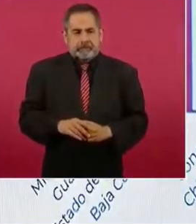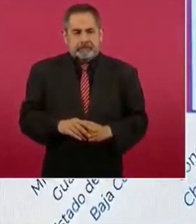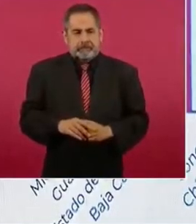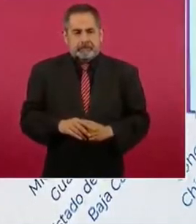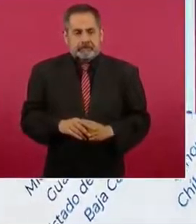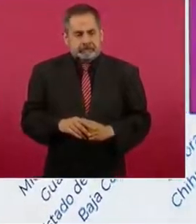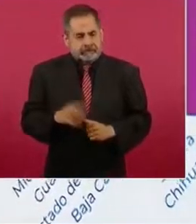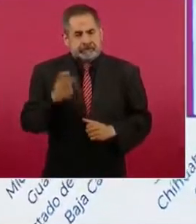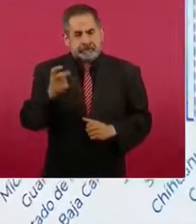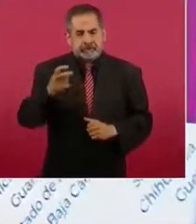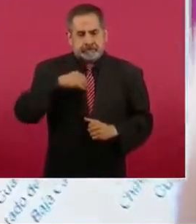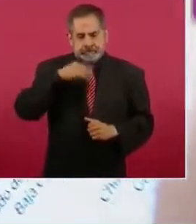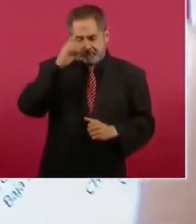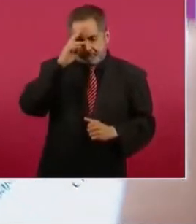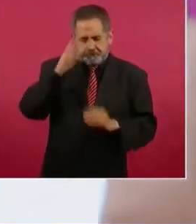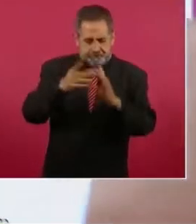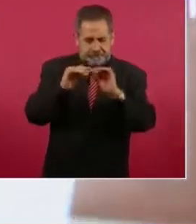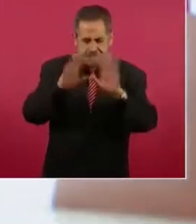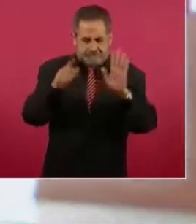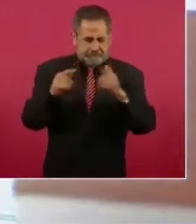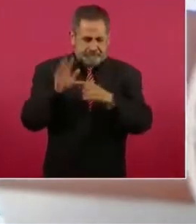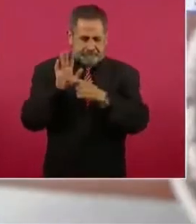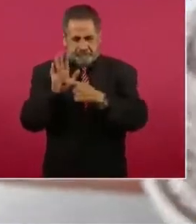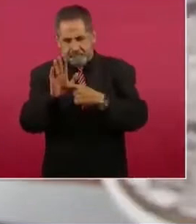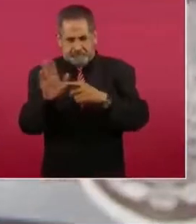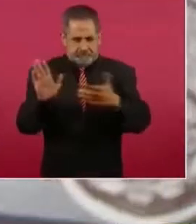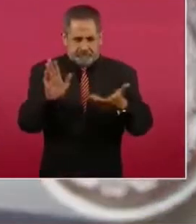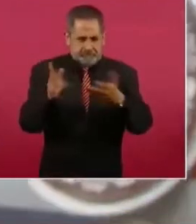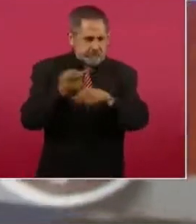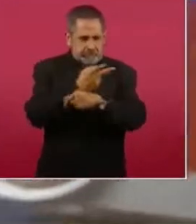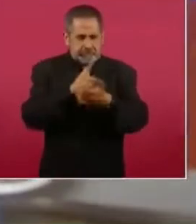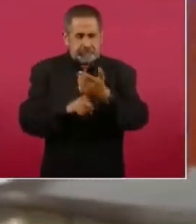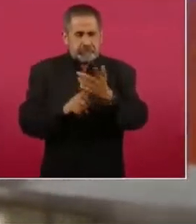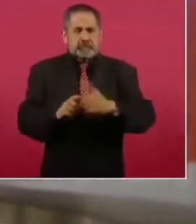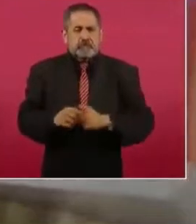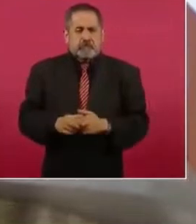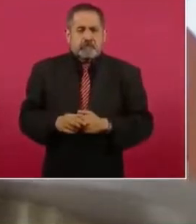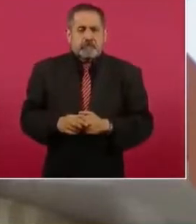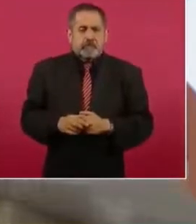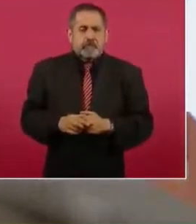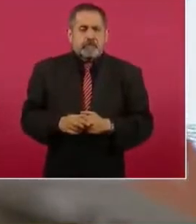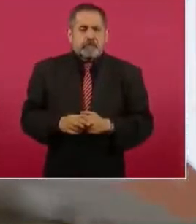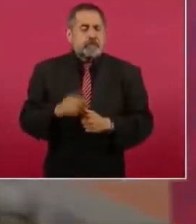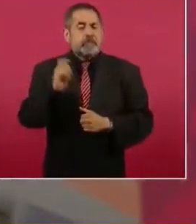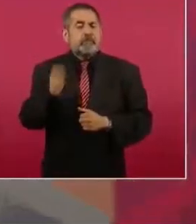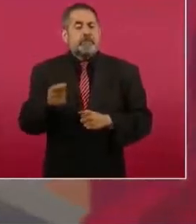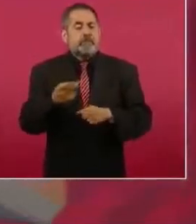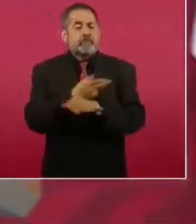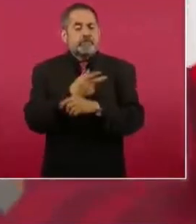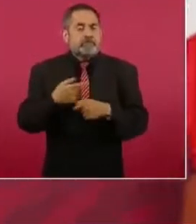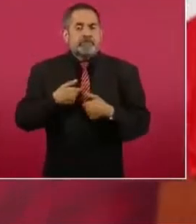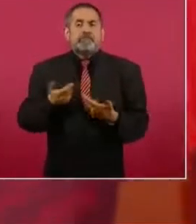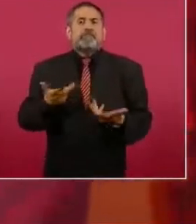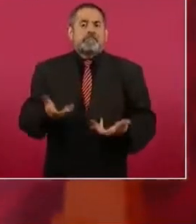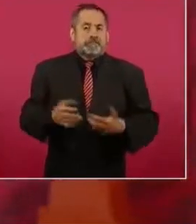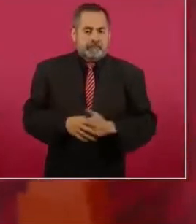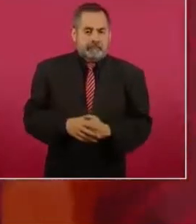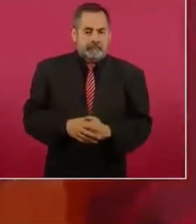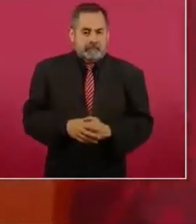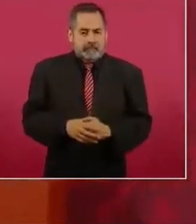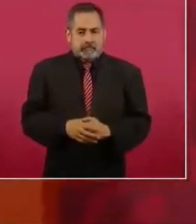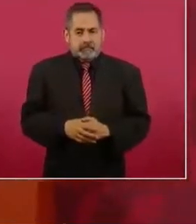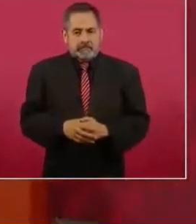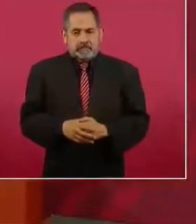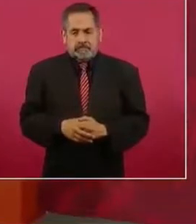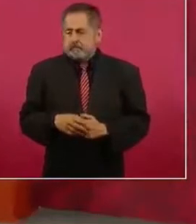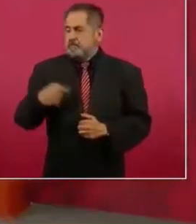Para ir entendiendo, ¿no?, el fenómeno. Entonces, ¿qué hacer?